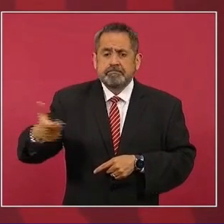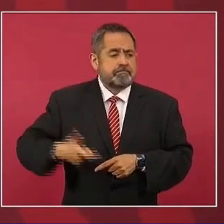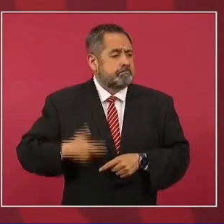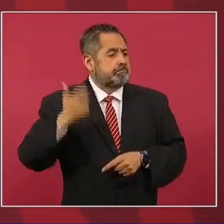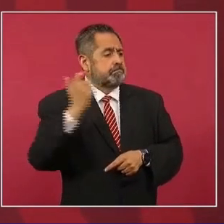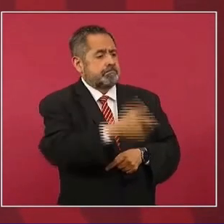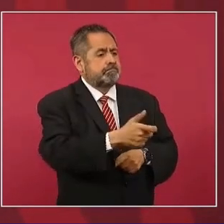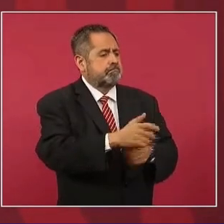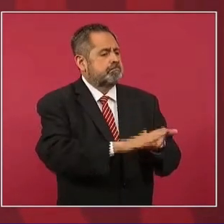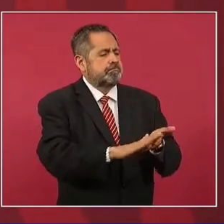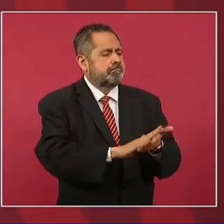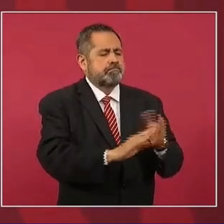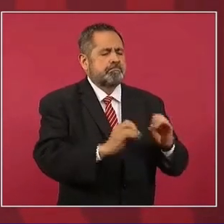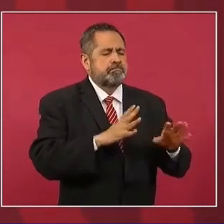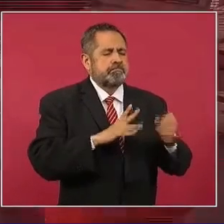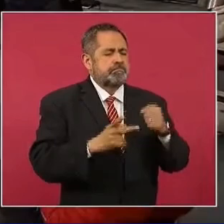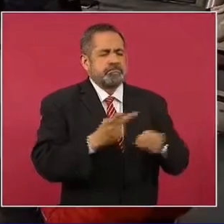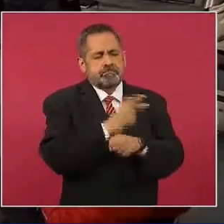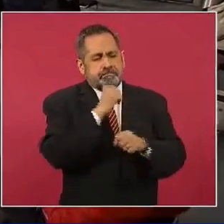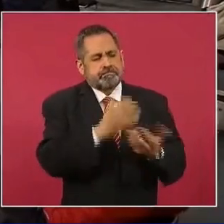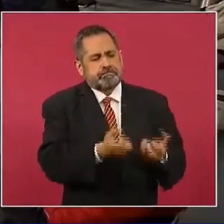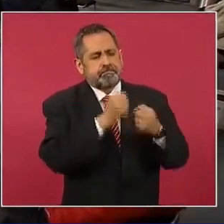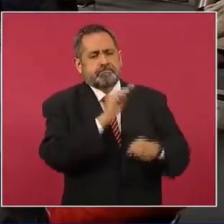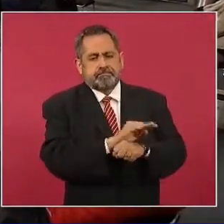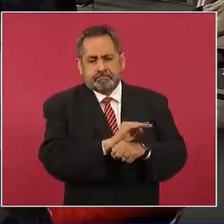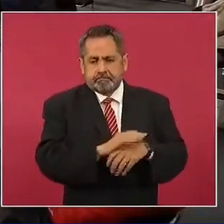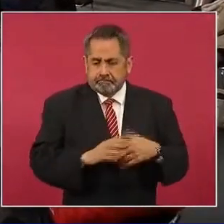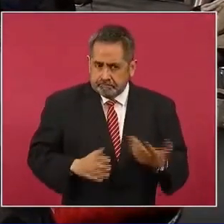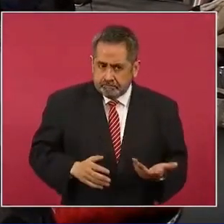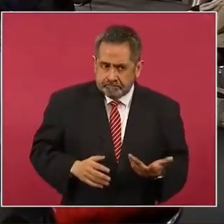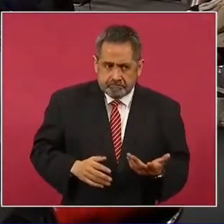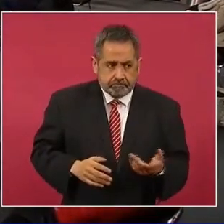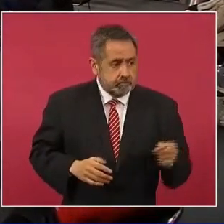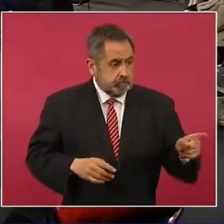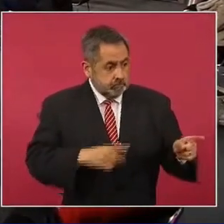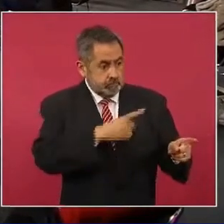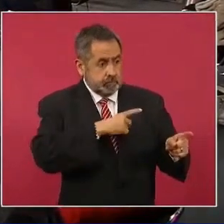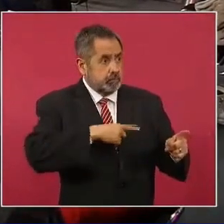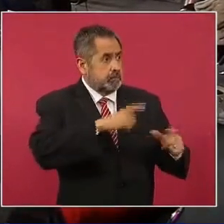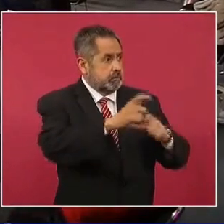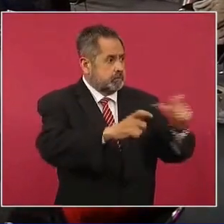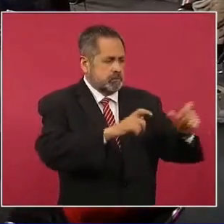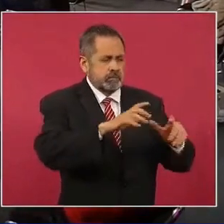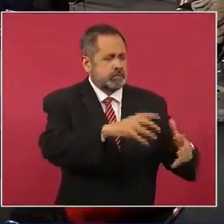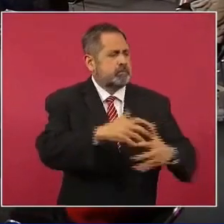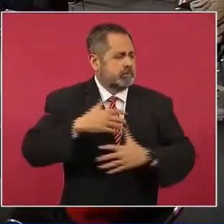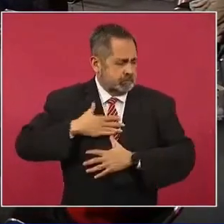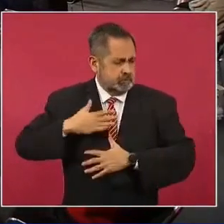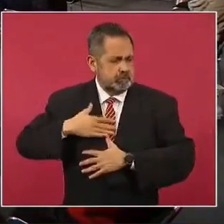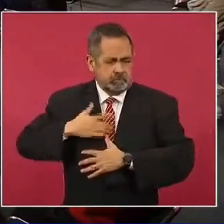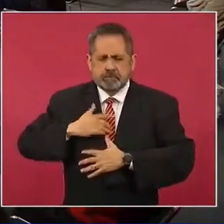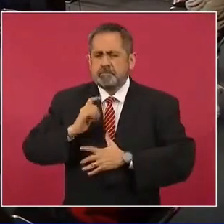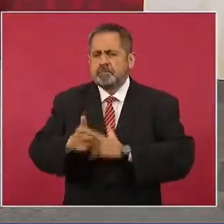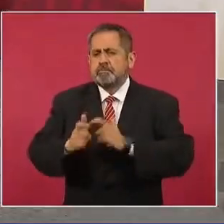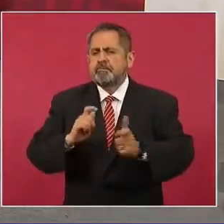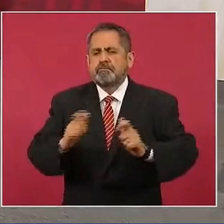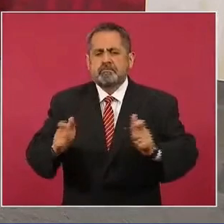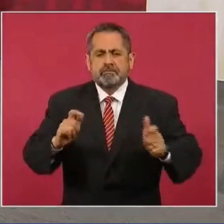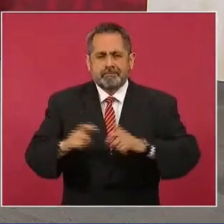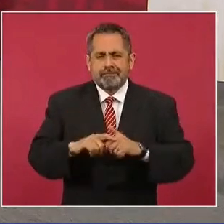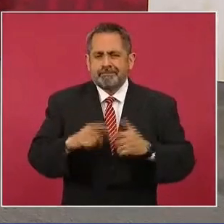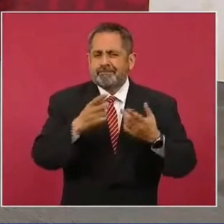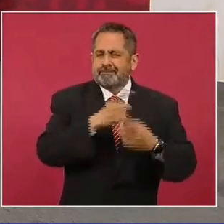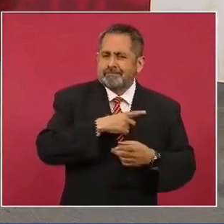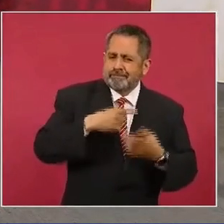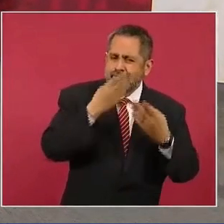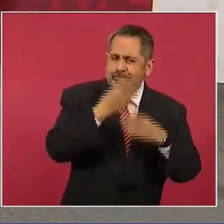En ese entonces se convirtieron las deudas privadas, estas deudas de